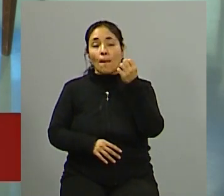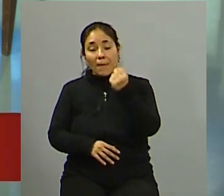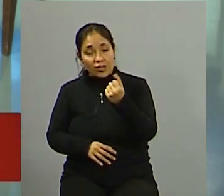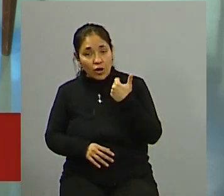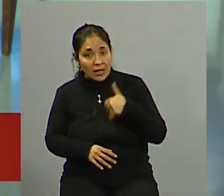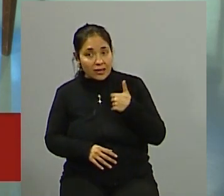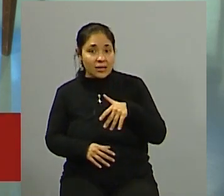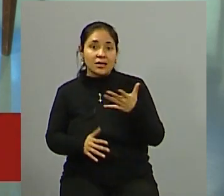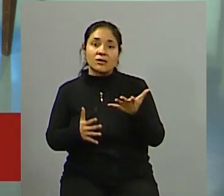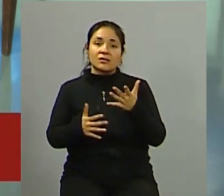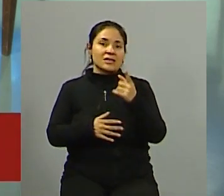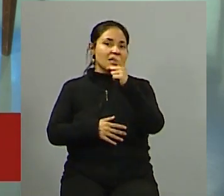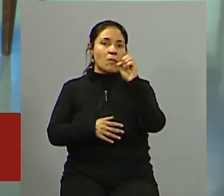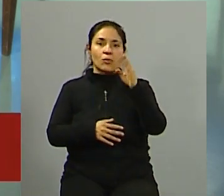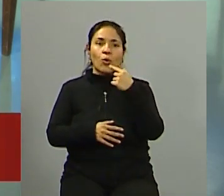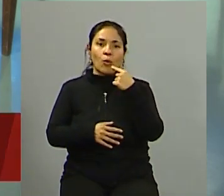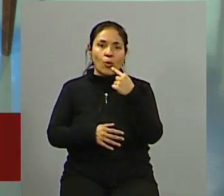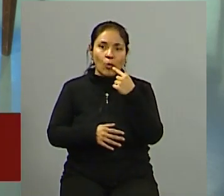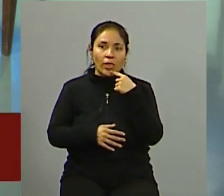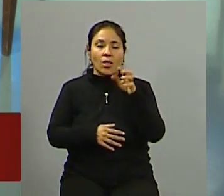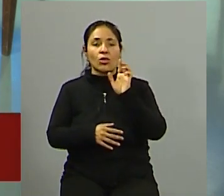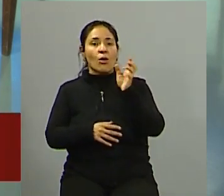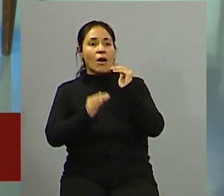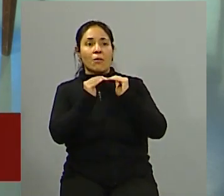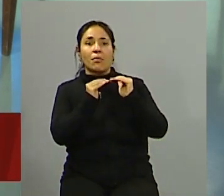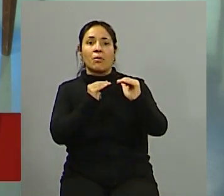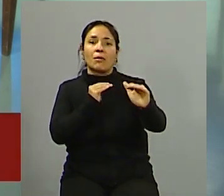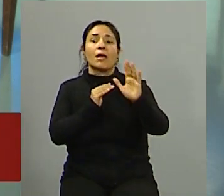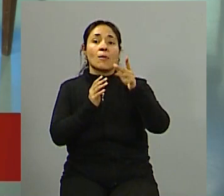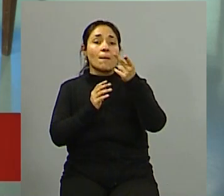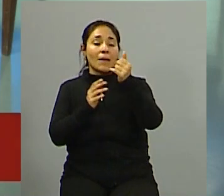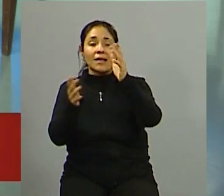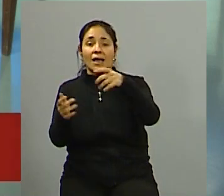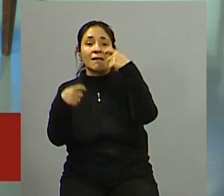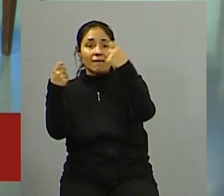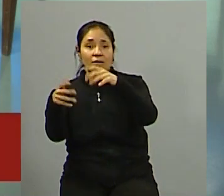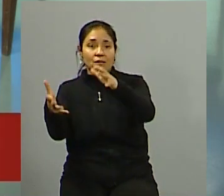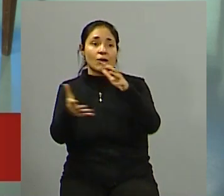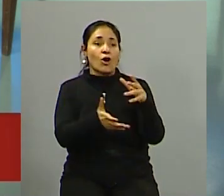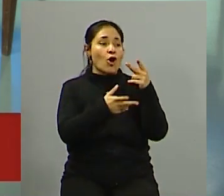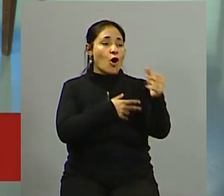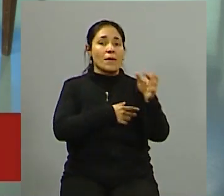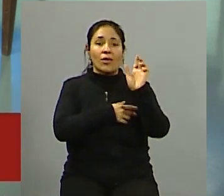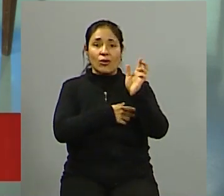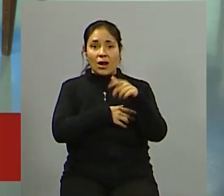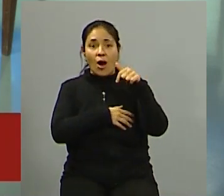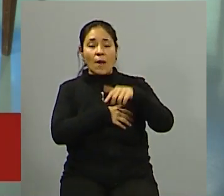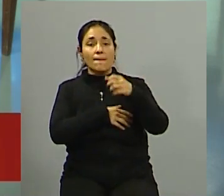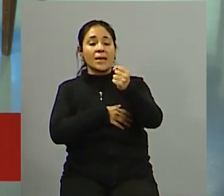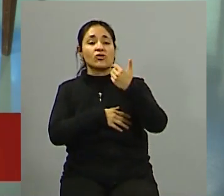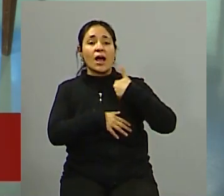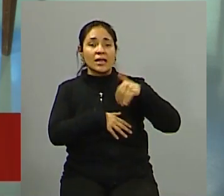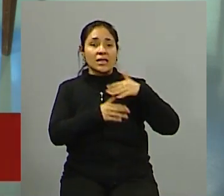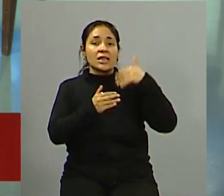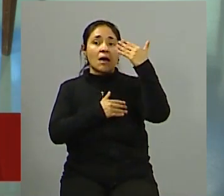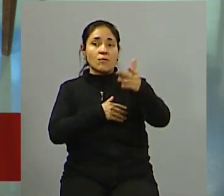hacen de forma 100% especulativa, esperando que el dólar se mantenga estable para luego sacar esa inversión y ir a comprar dólares. Claro. Nadie ahorra en pesos a largo